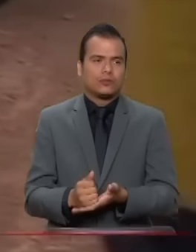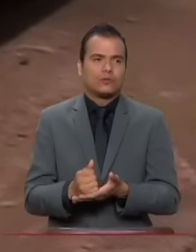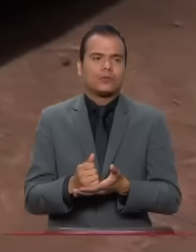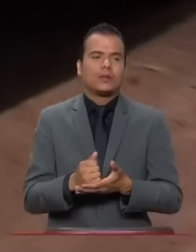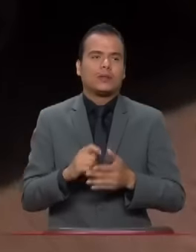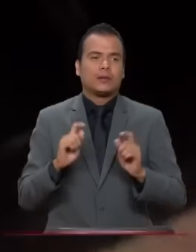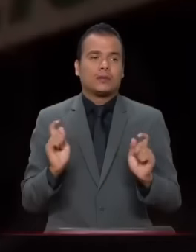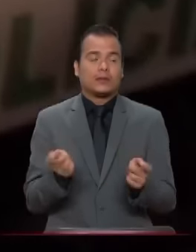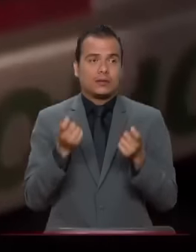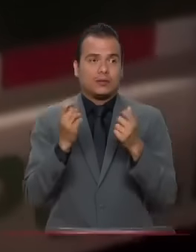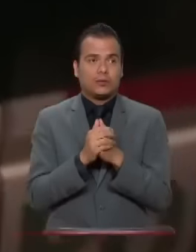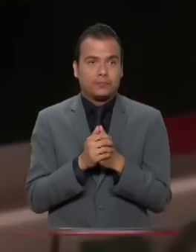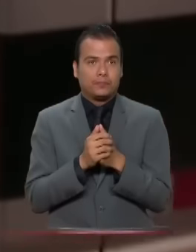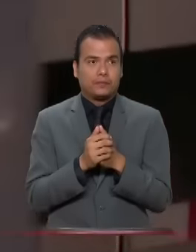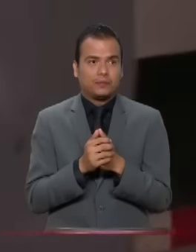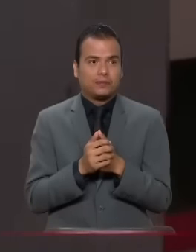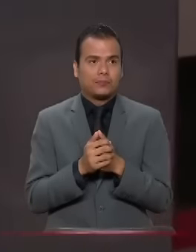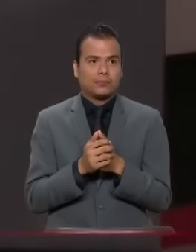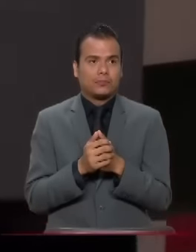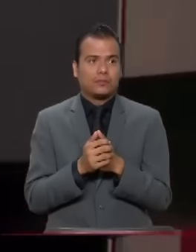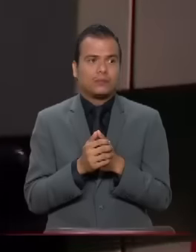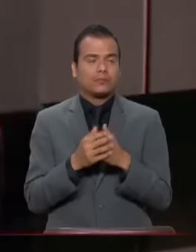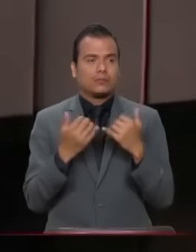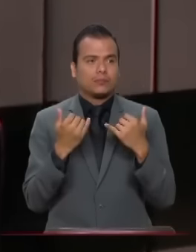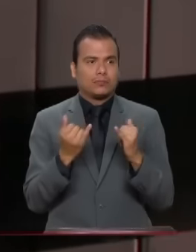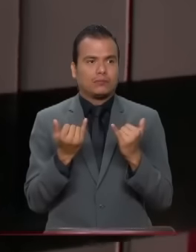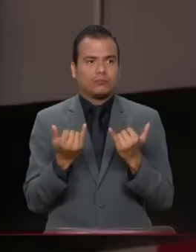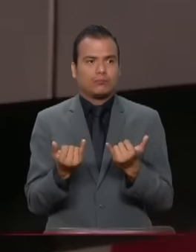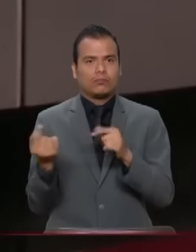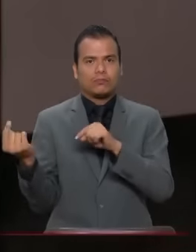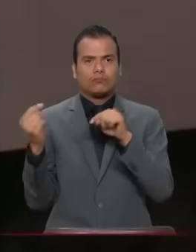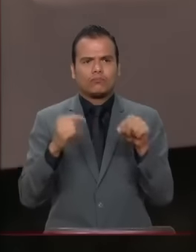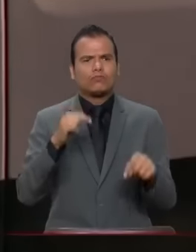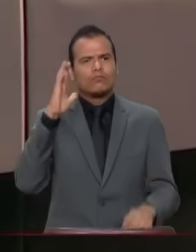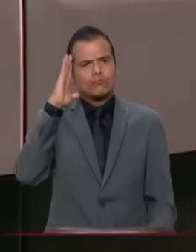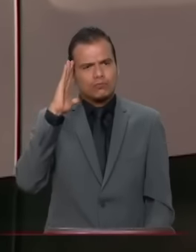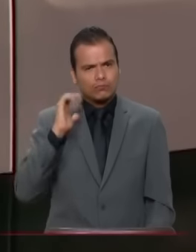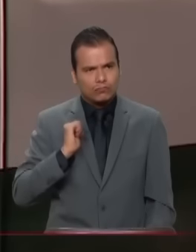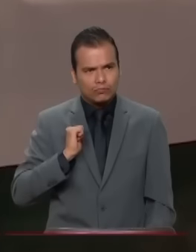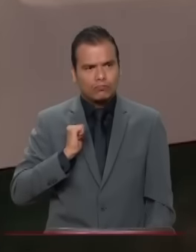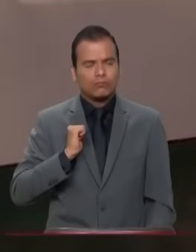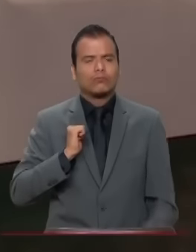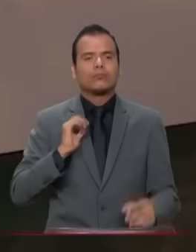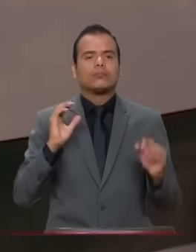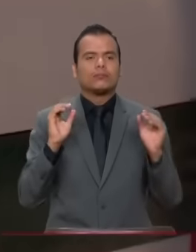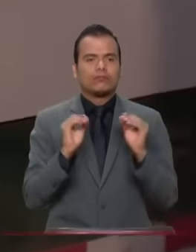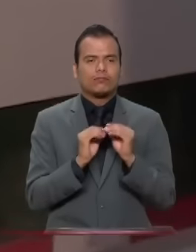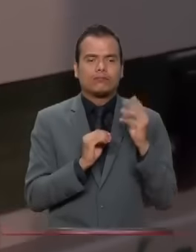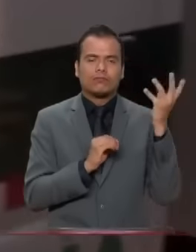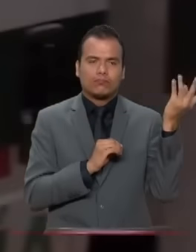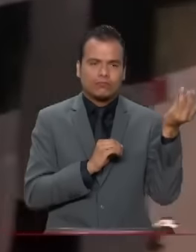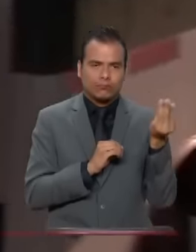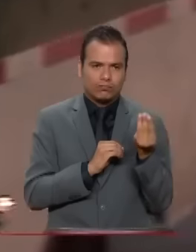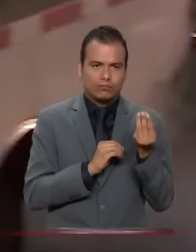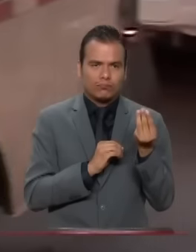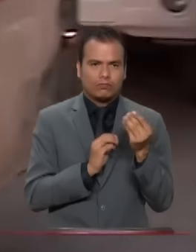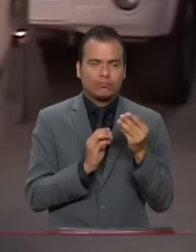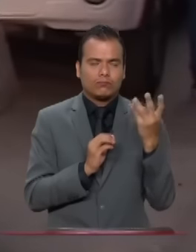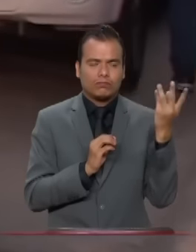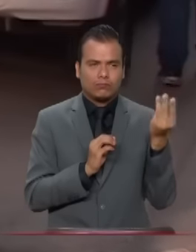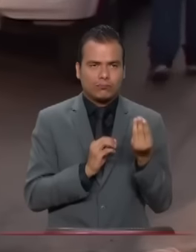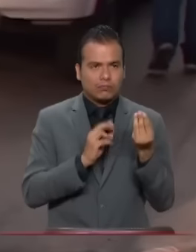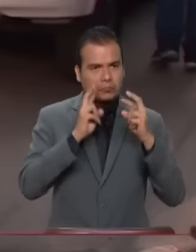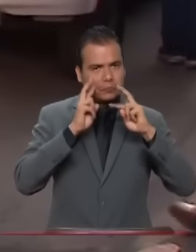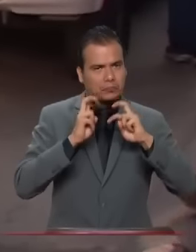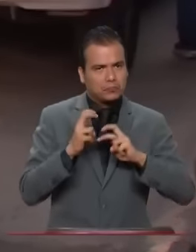protegiéndola. Miren, en ese momento hace presencia aquí en esta cuadra tanto la policía, por supuesto en su unidad criminalística, el